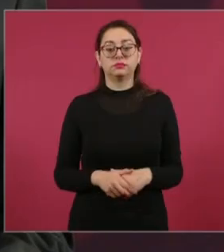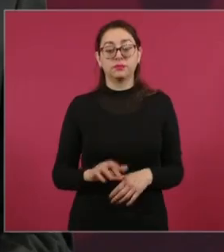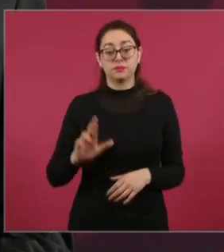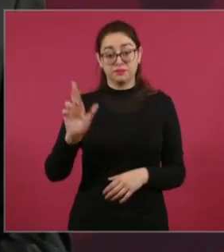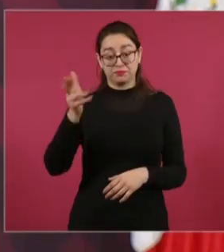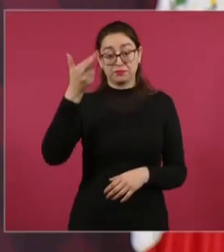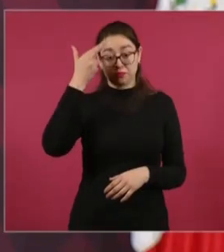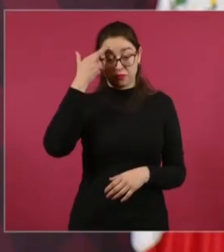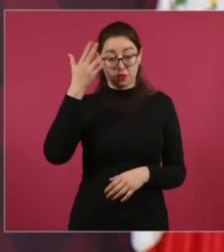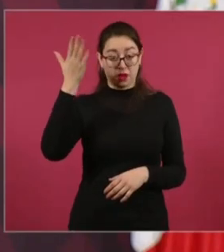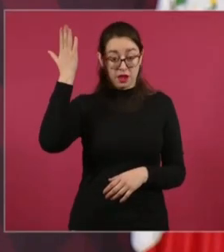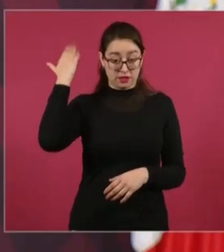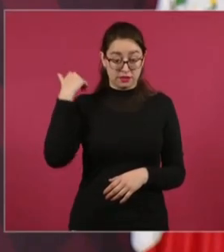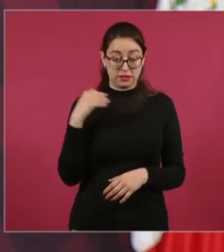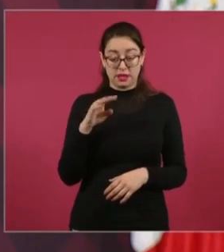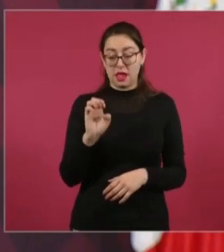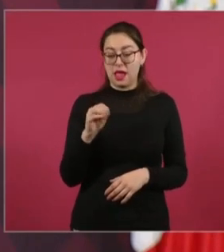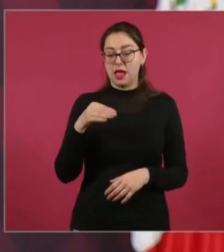Azcárraga, papá,